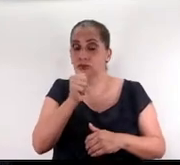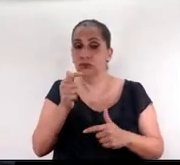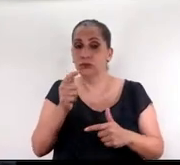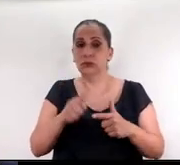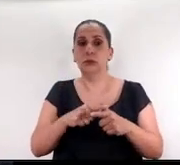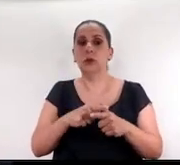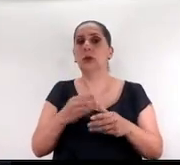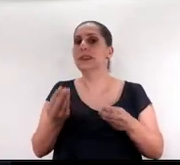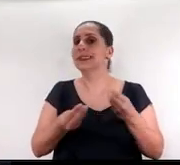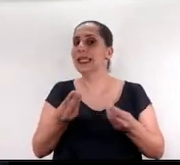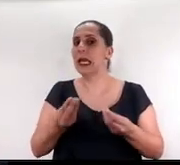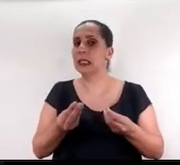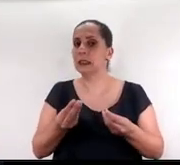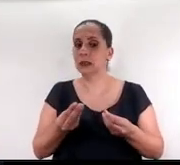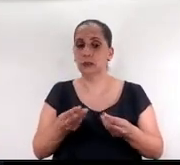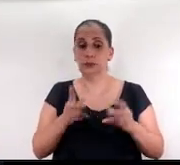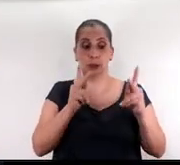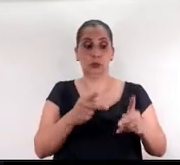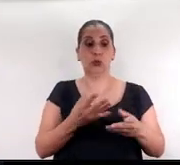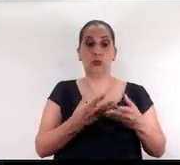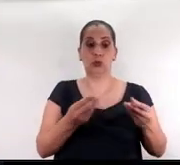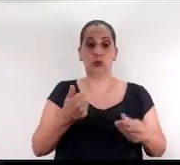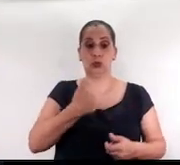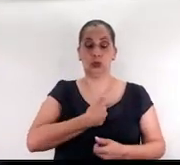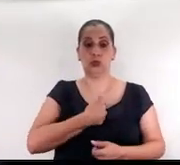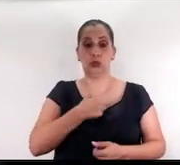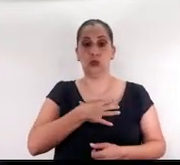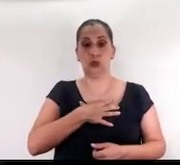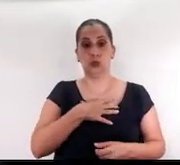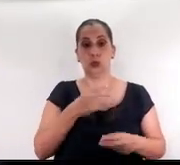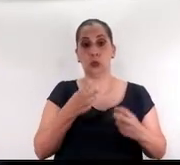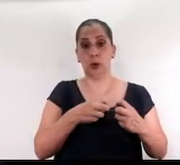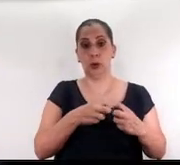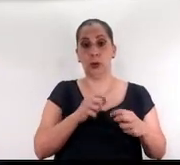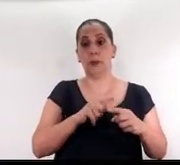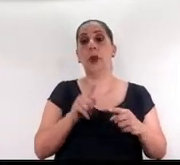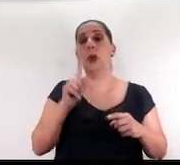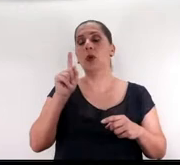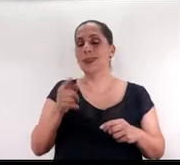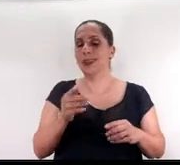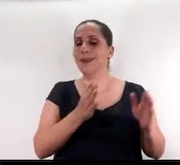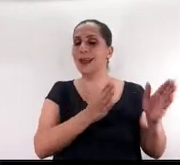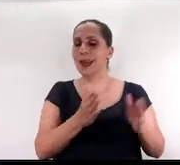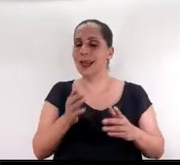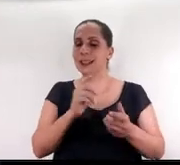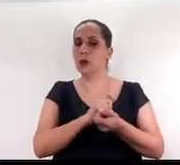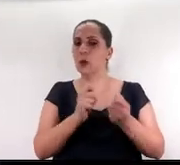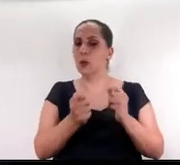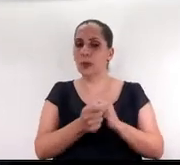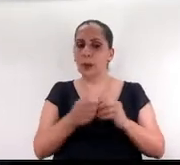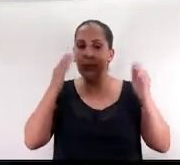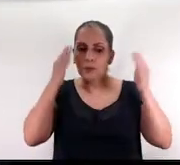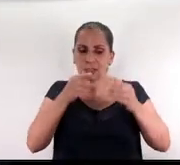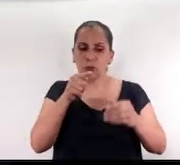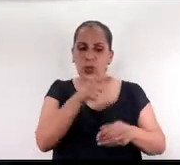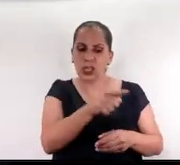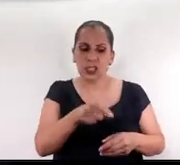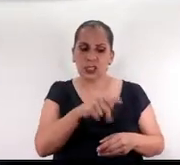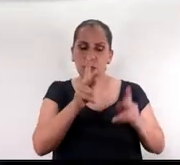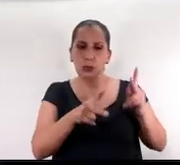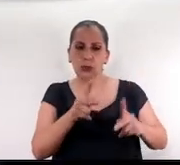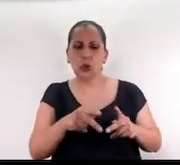que la gente al final resuelve su problema. Entonces uno tiene que hacer un plan tomando en cuenta a la gente tal y como vive y cómo